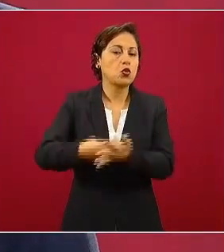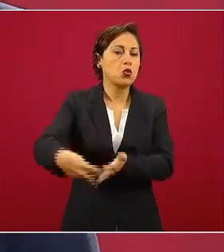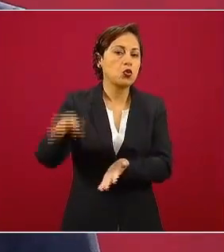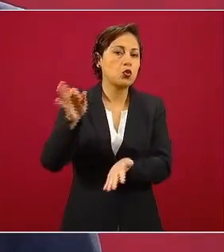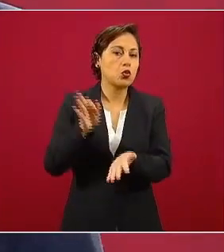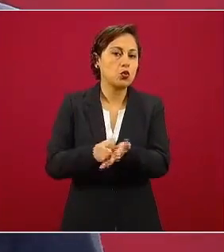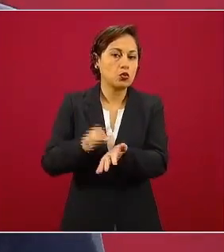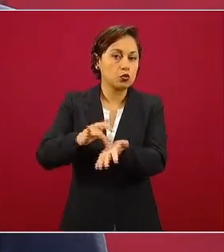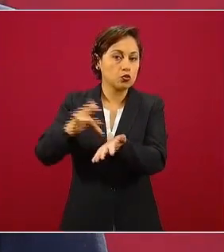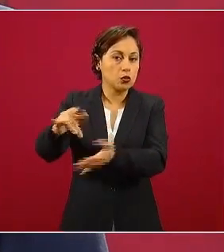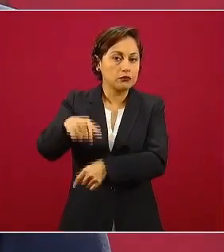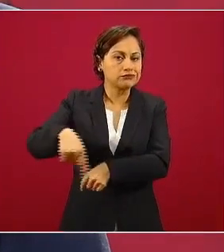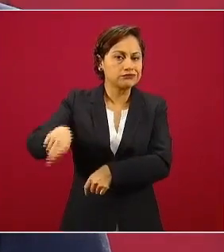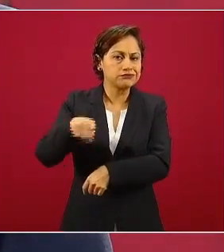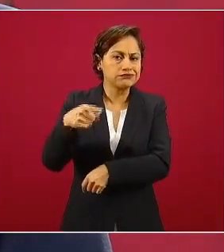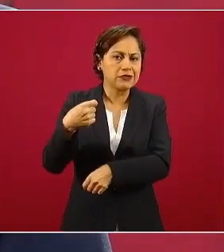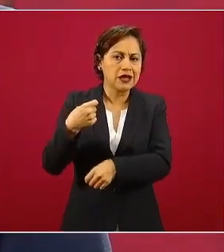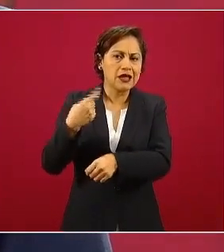y están ahí